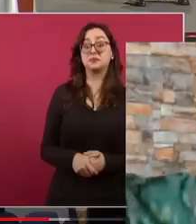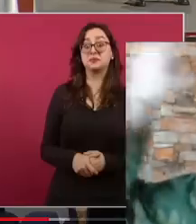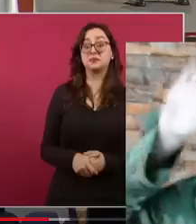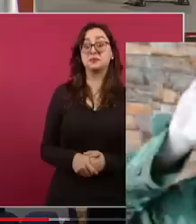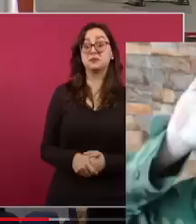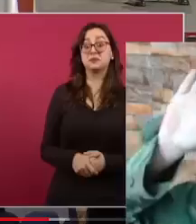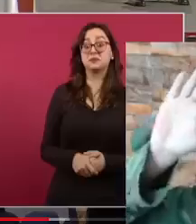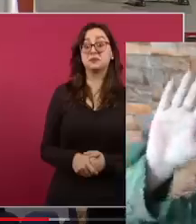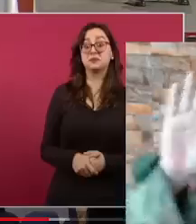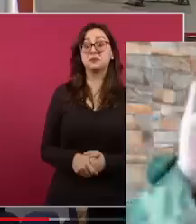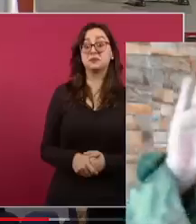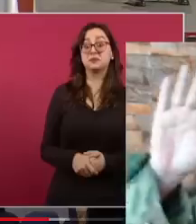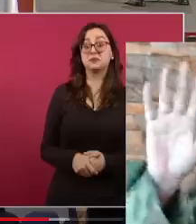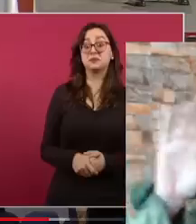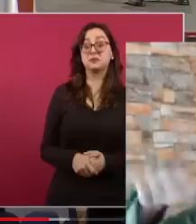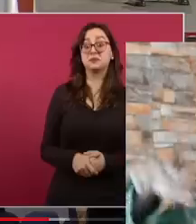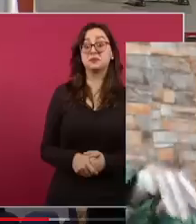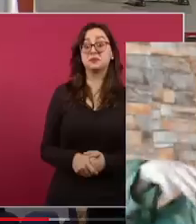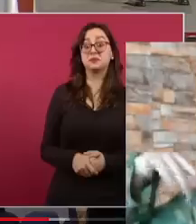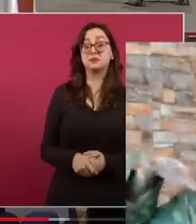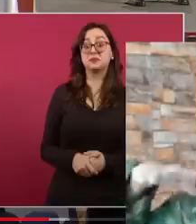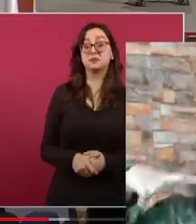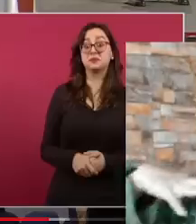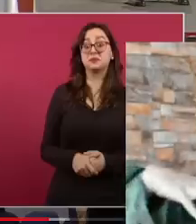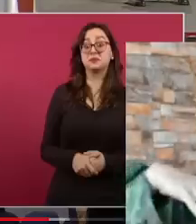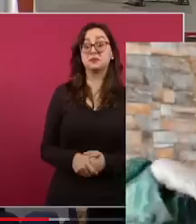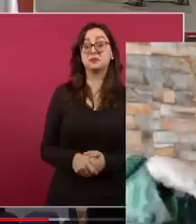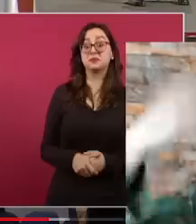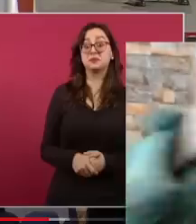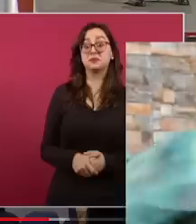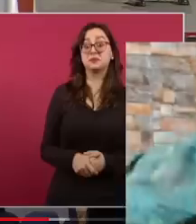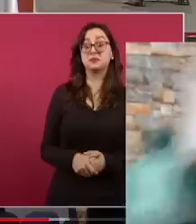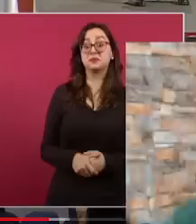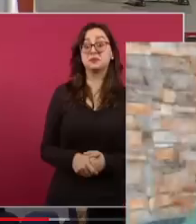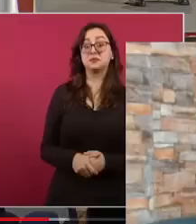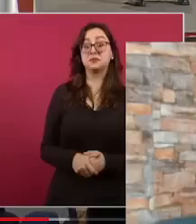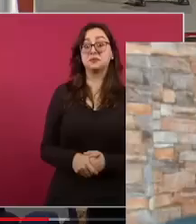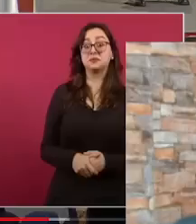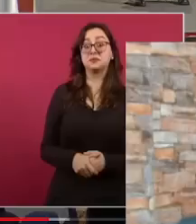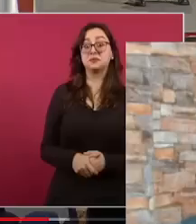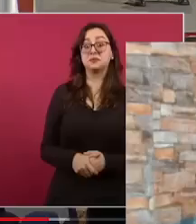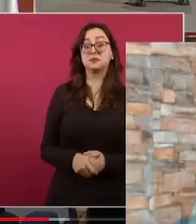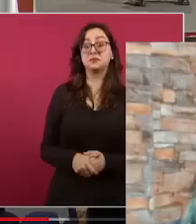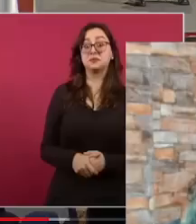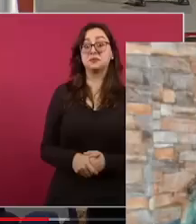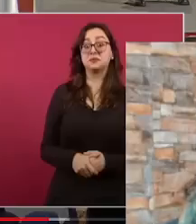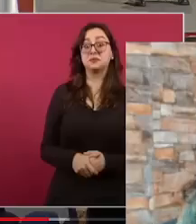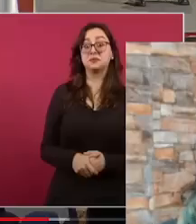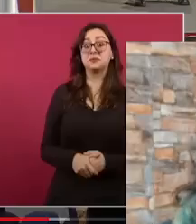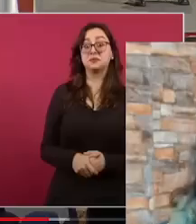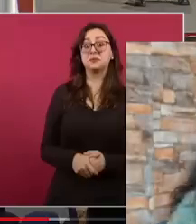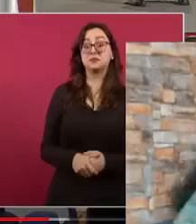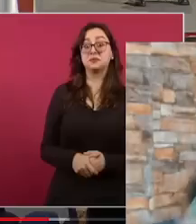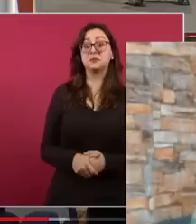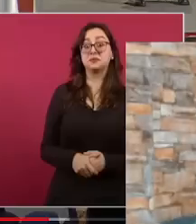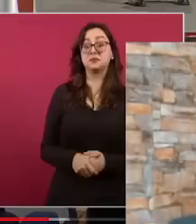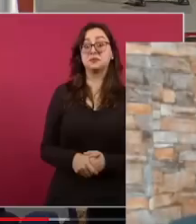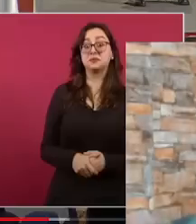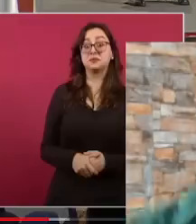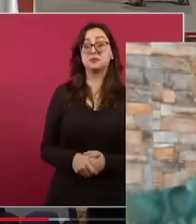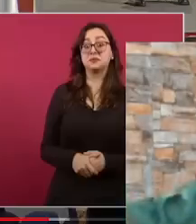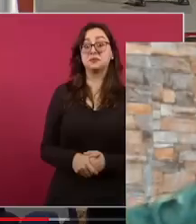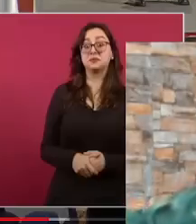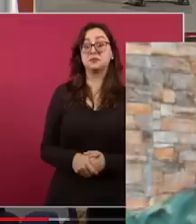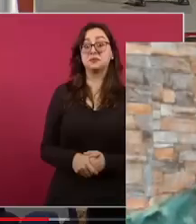Si yo fuera Carlos Marín, voy a mandar a la mierda a México. Pero necesito 4 millones de pesos al mes para mandar a la mierda a